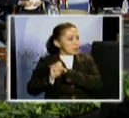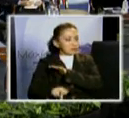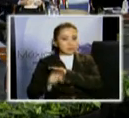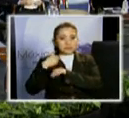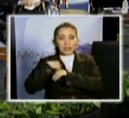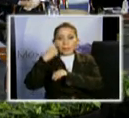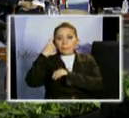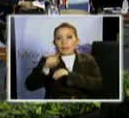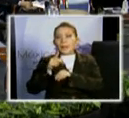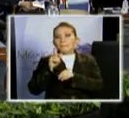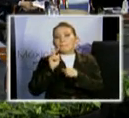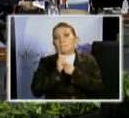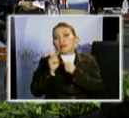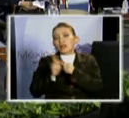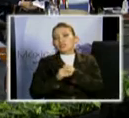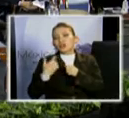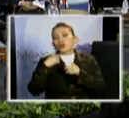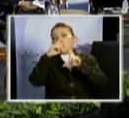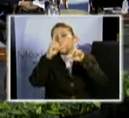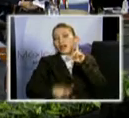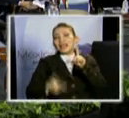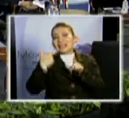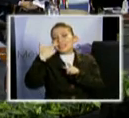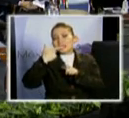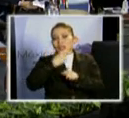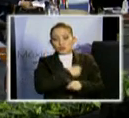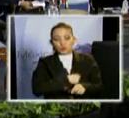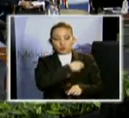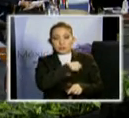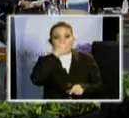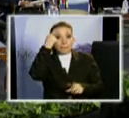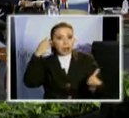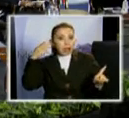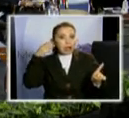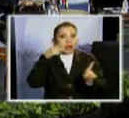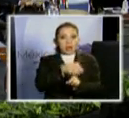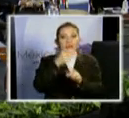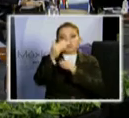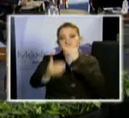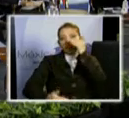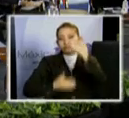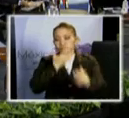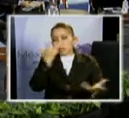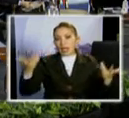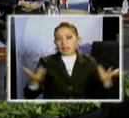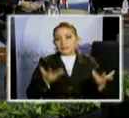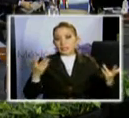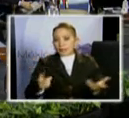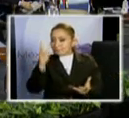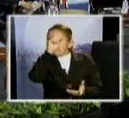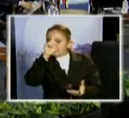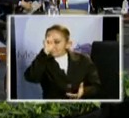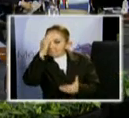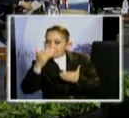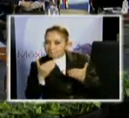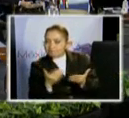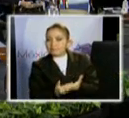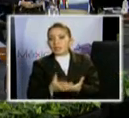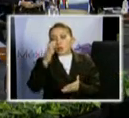reunió en el Palacio de las Naciones en Ginebra, Suiza, con el propósito de avanzar en la elaboración de una propuesta de acuerdo